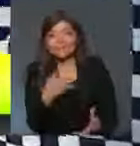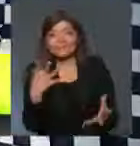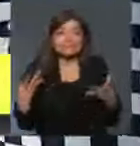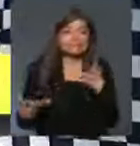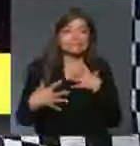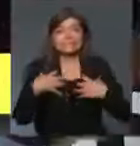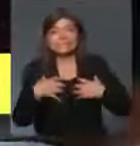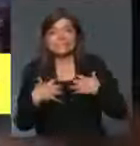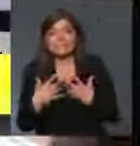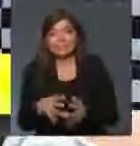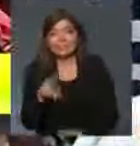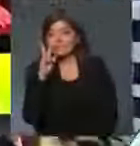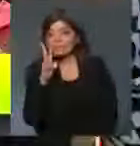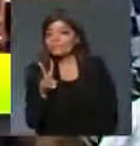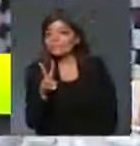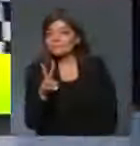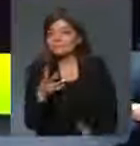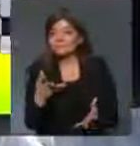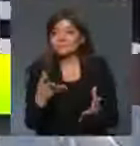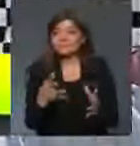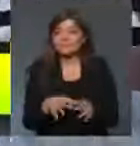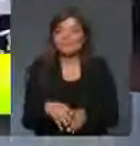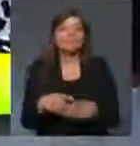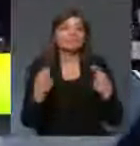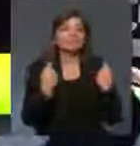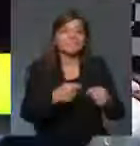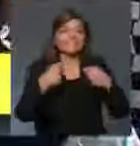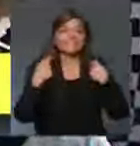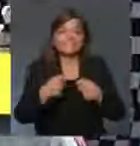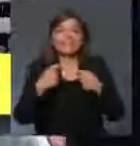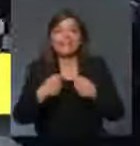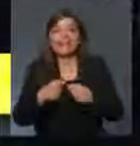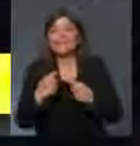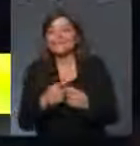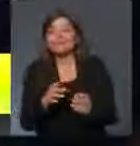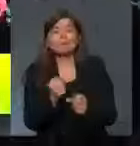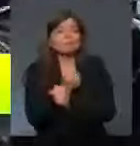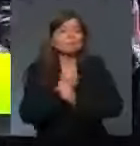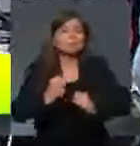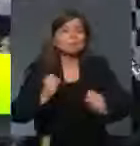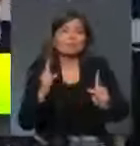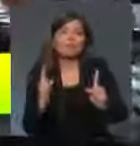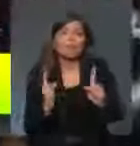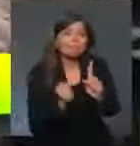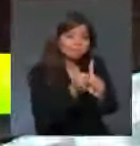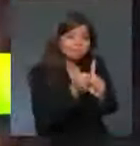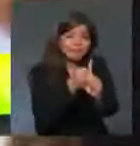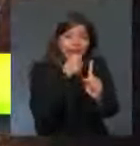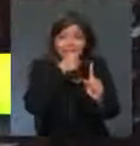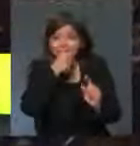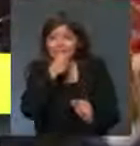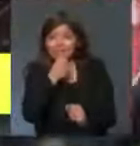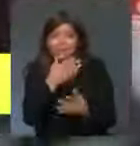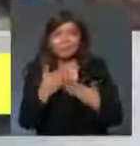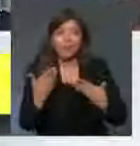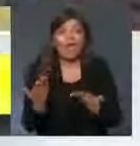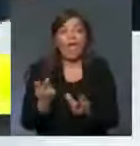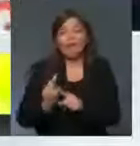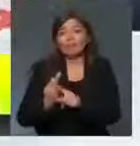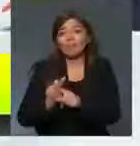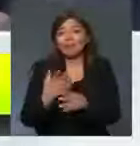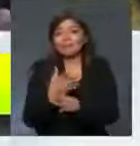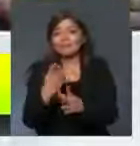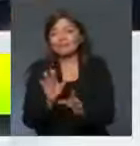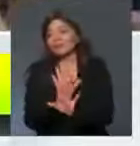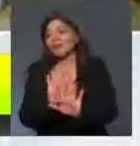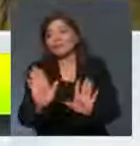Ahí se ve Héctor Safi. Daniel Jadue a lo lejos. Es imposible llegar con el micrófono al. No, absurda la situación. Parece que no va a